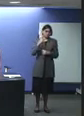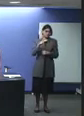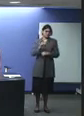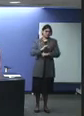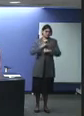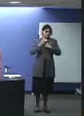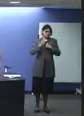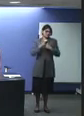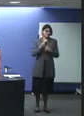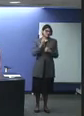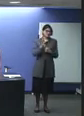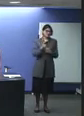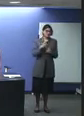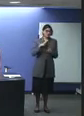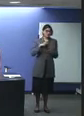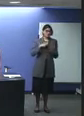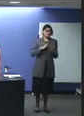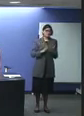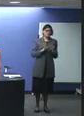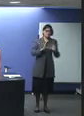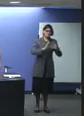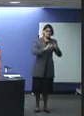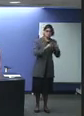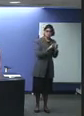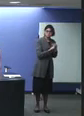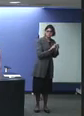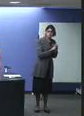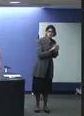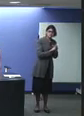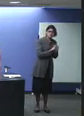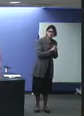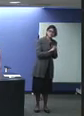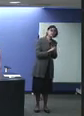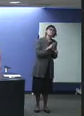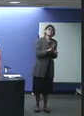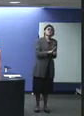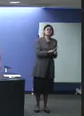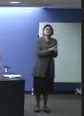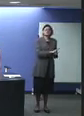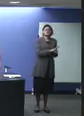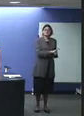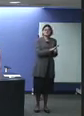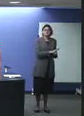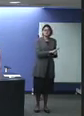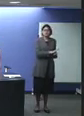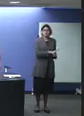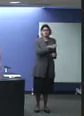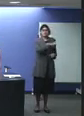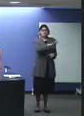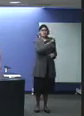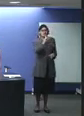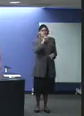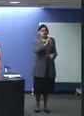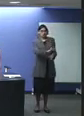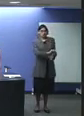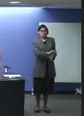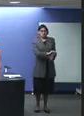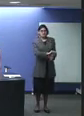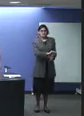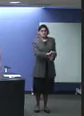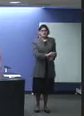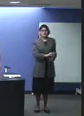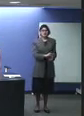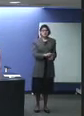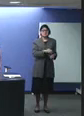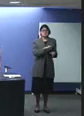al mantenerse en el margen de lo privado, se mantienen en una condición de opresión y de marginalidad, y mientras